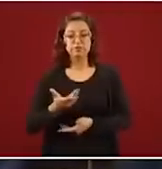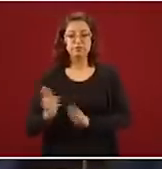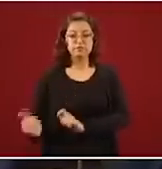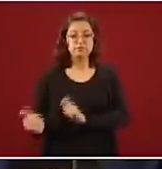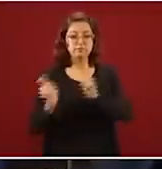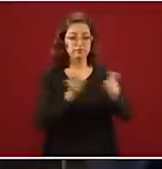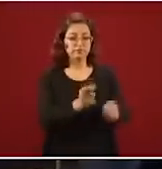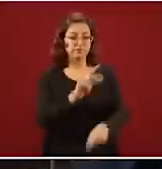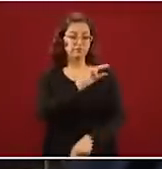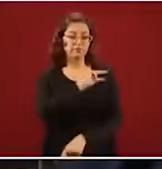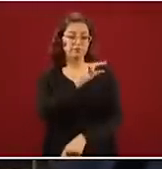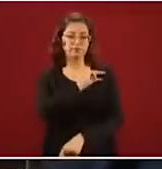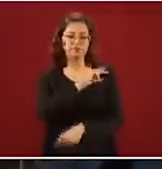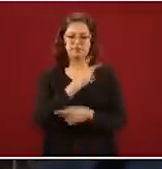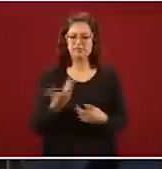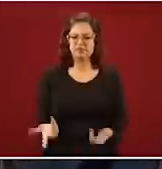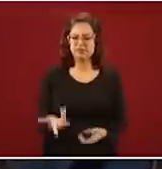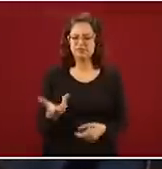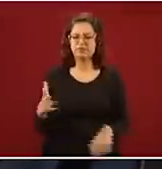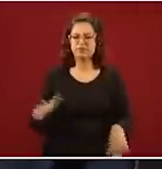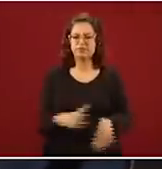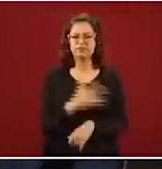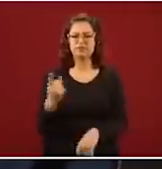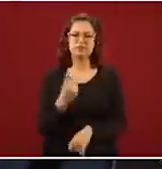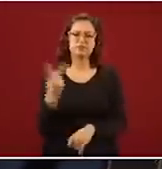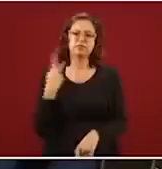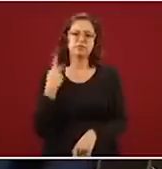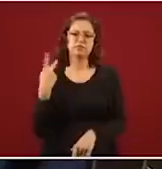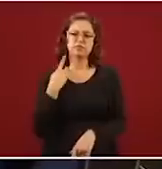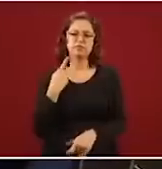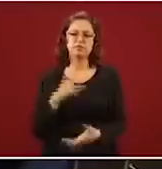por influyentismo político,